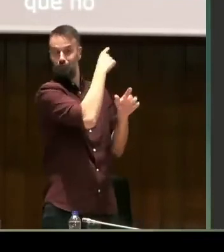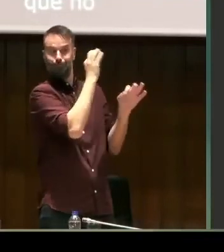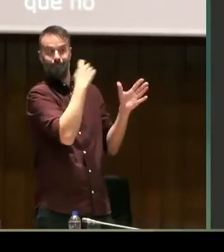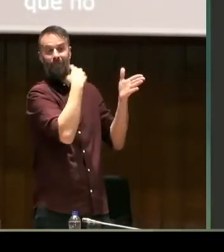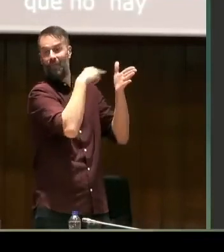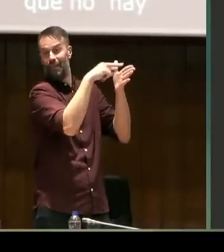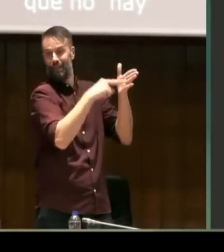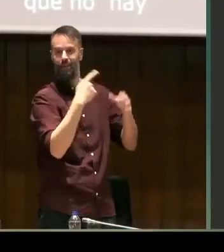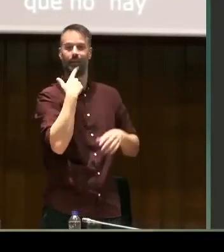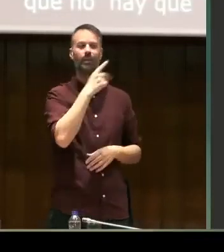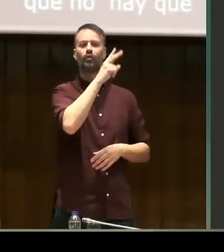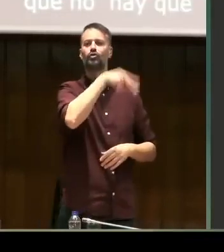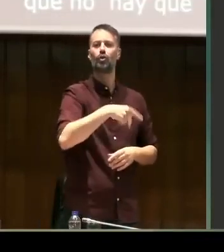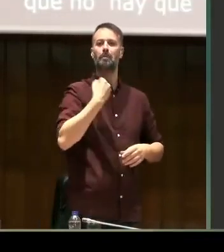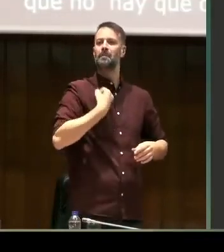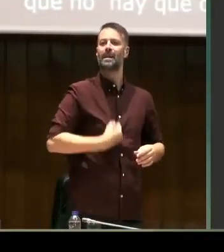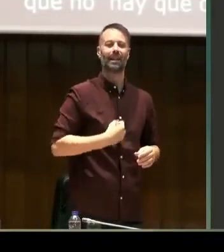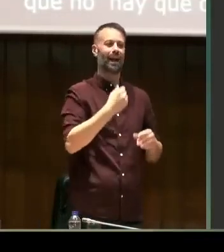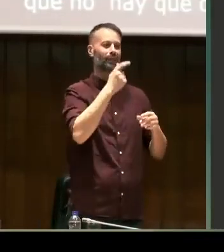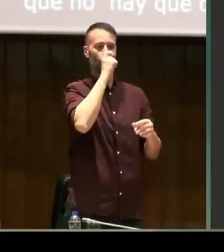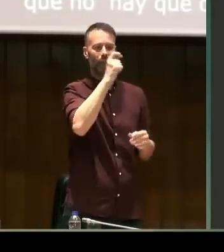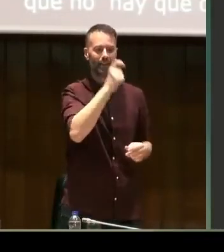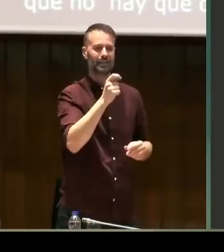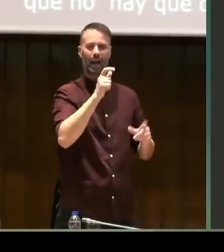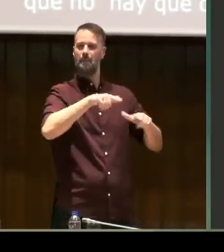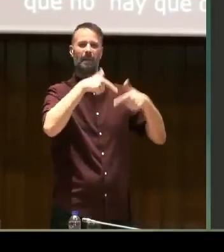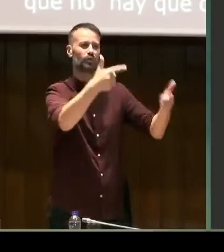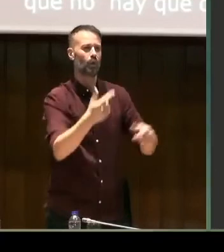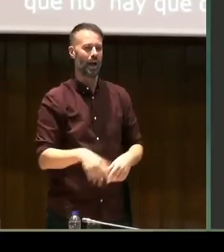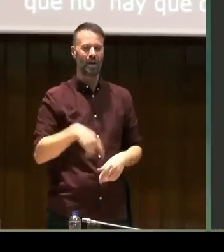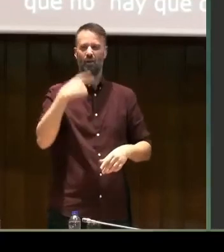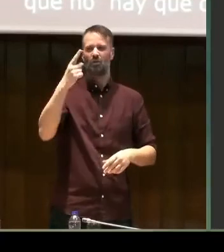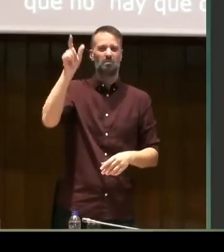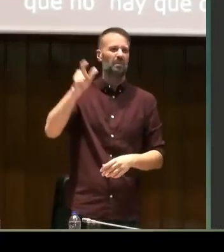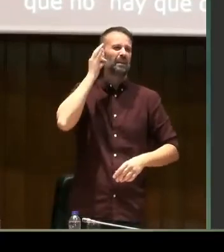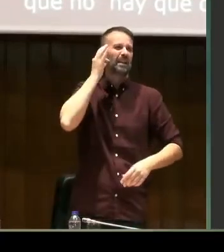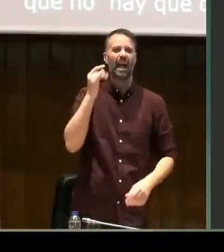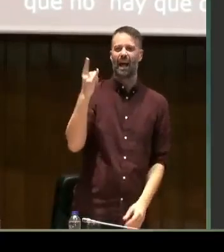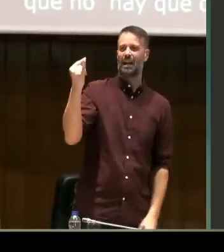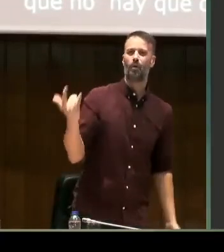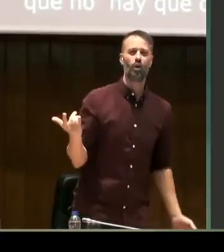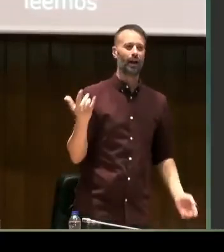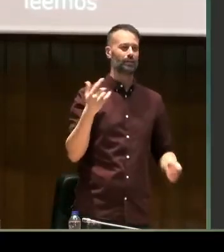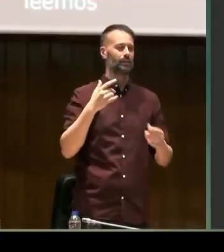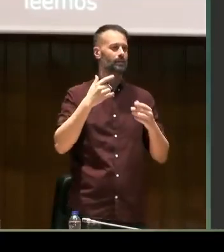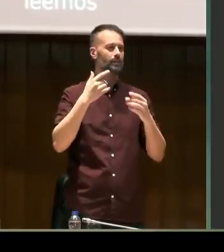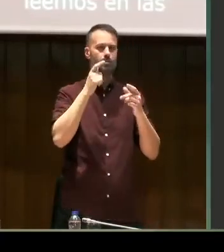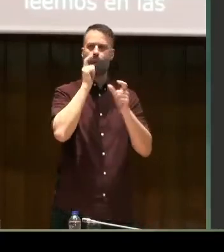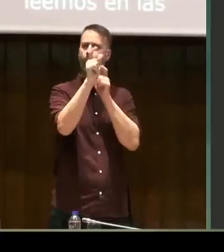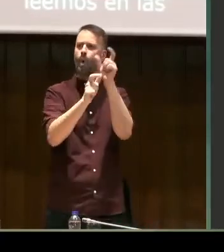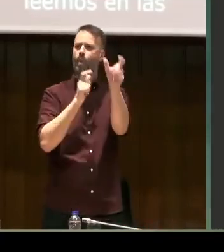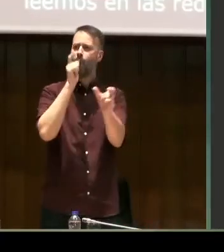Disculpad por las palabras, pero simplemente me limito a remitir. Sois mierda, socialistas a la basura, otros decían, esta